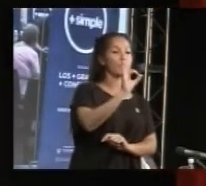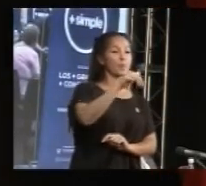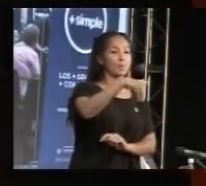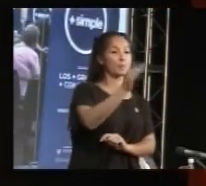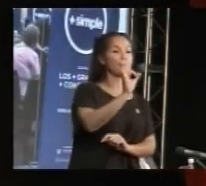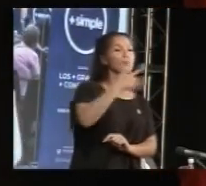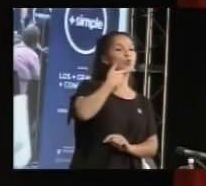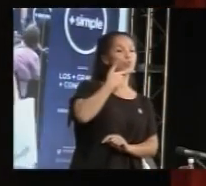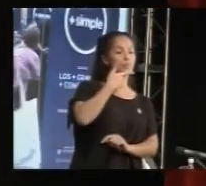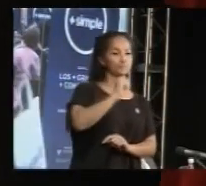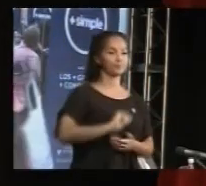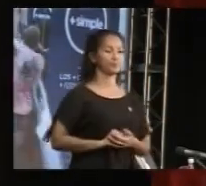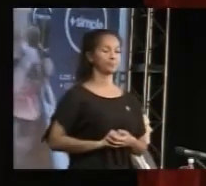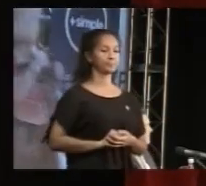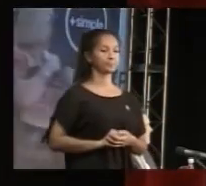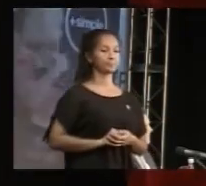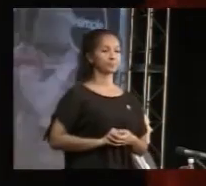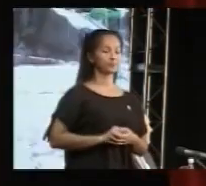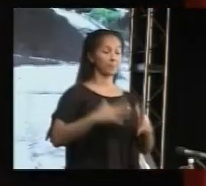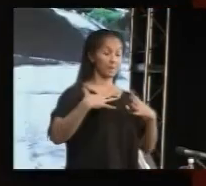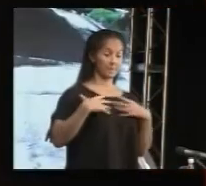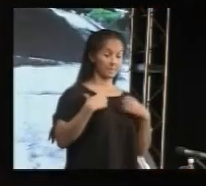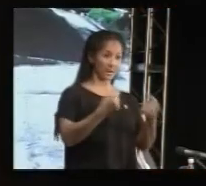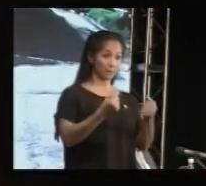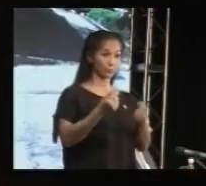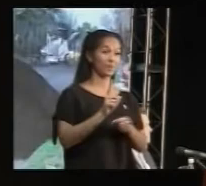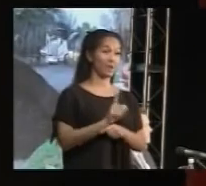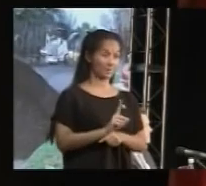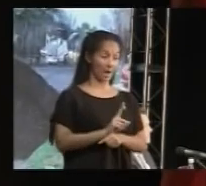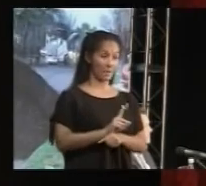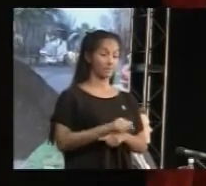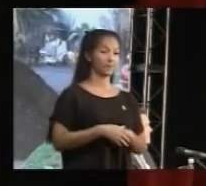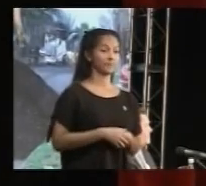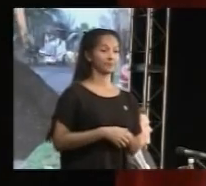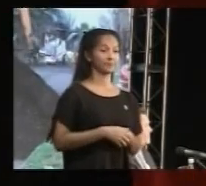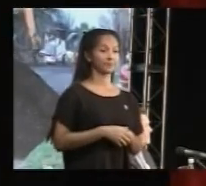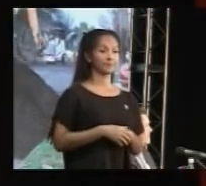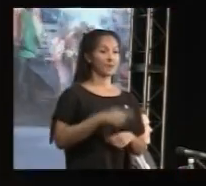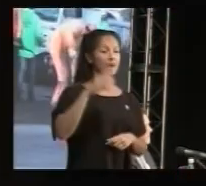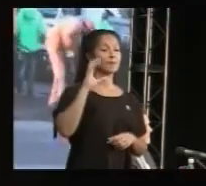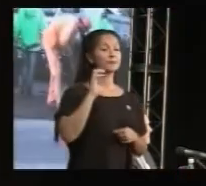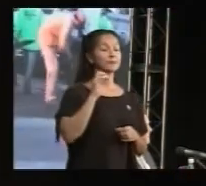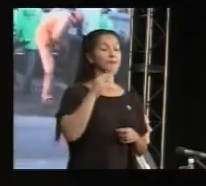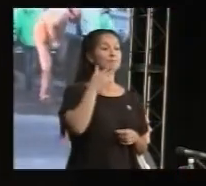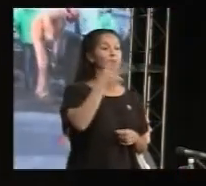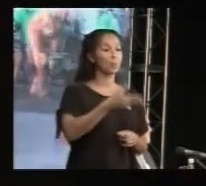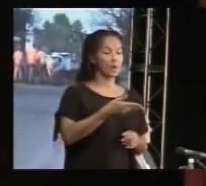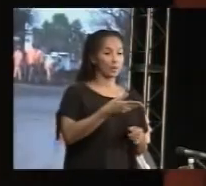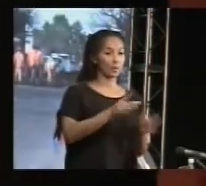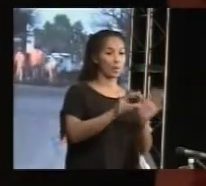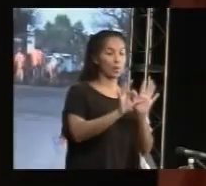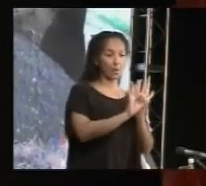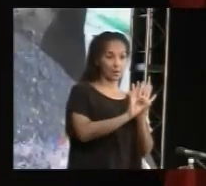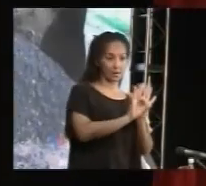municipal. En materia de salud animal, quiero recordar que está vigente la ordenanza que sancionamos en